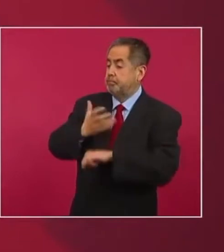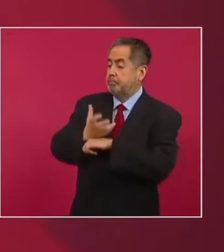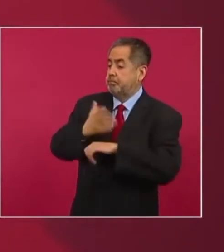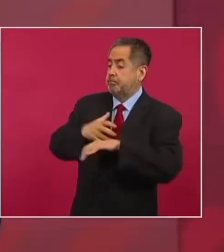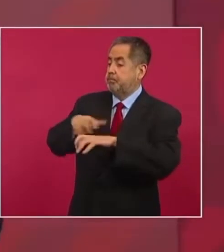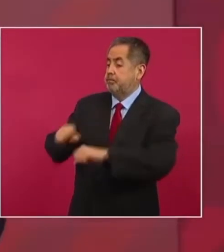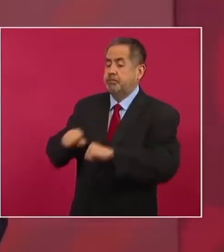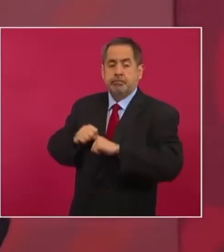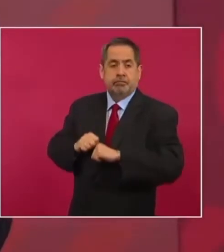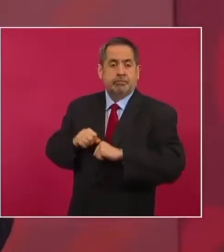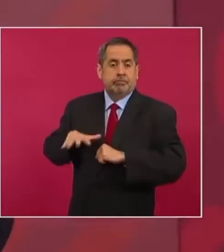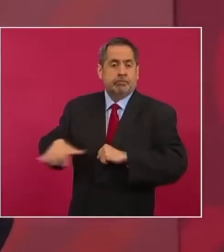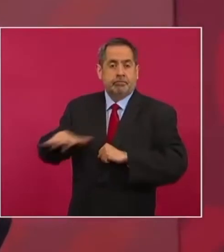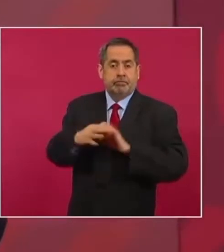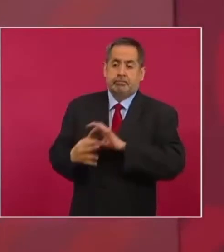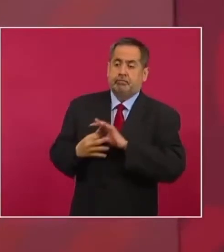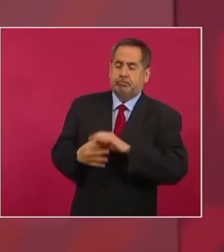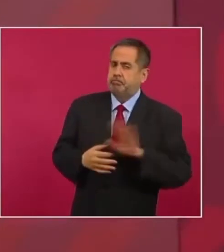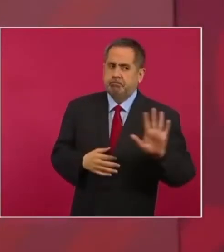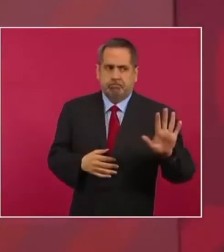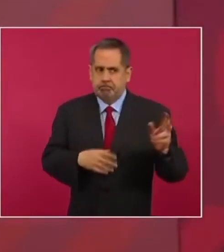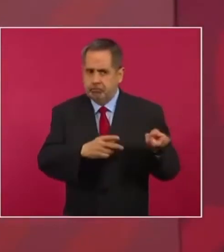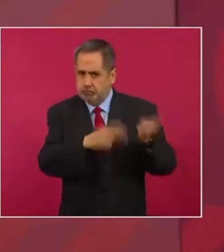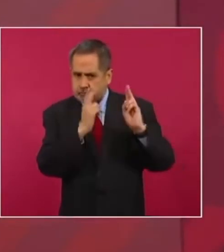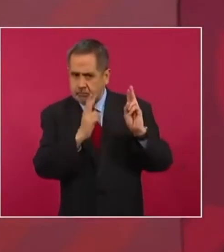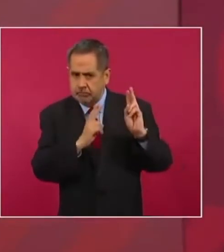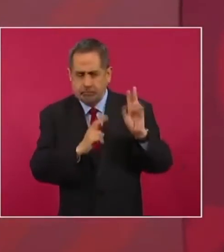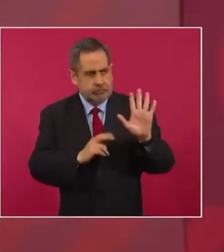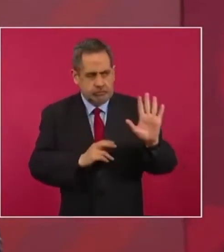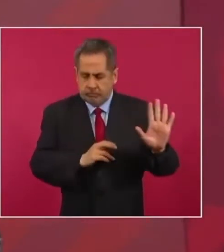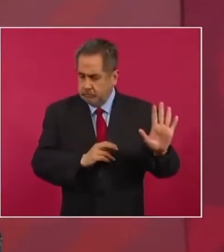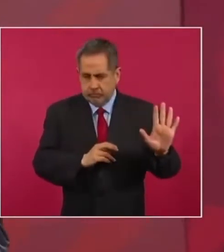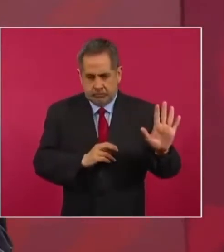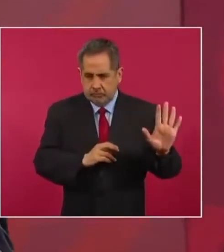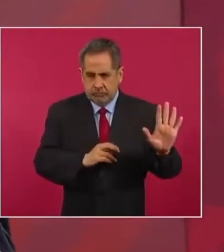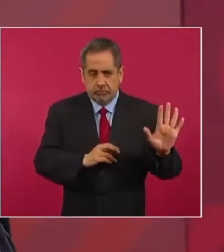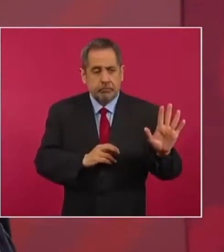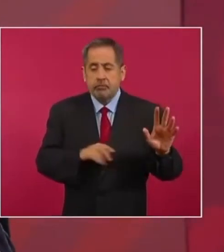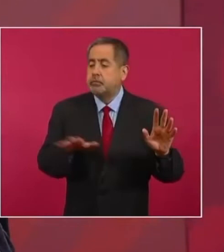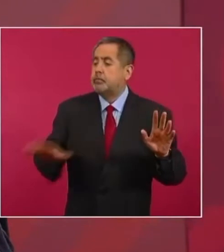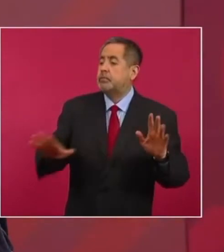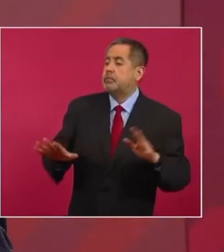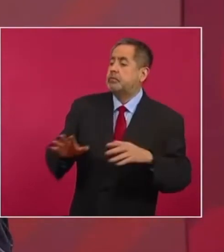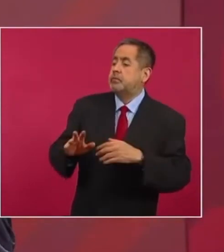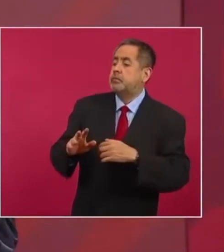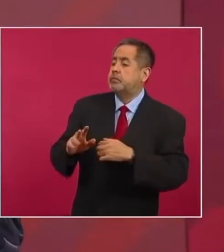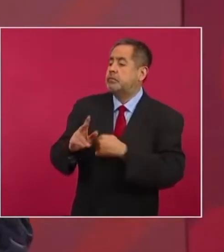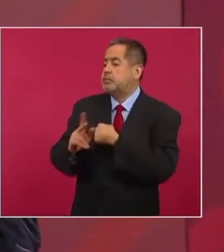de Estados Unidos. Con información de Carmen Hernández, Noticias TVT.